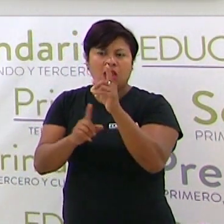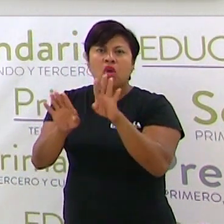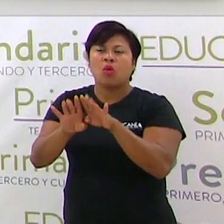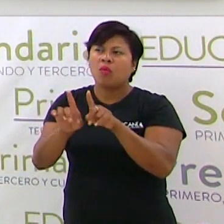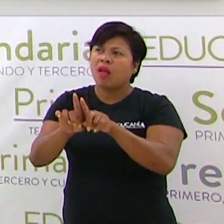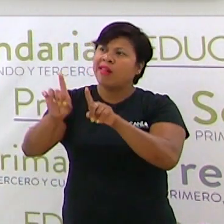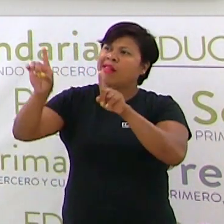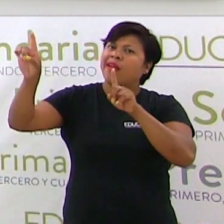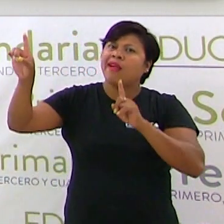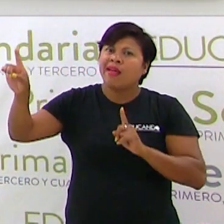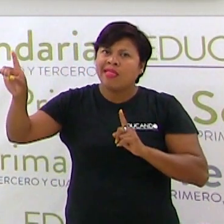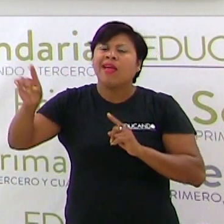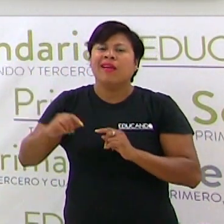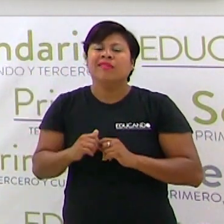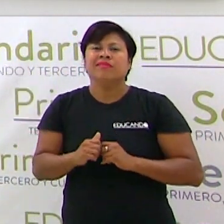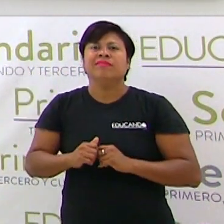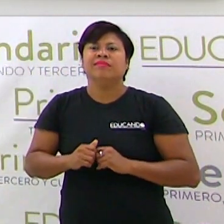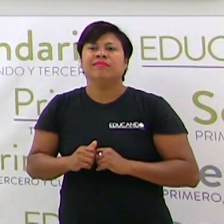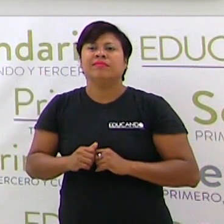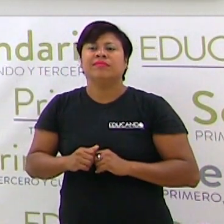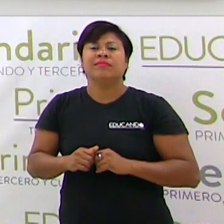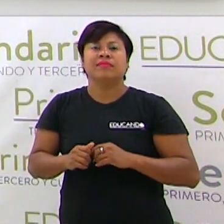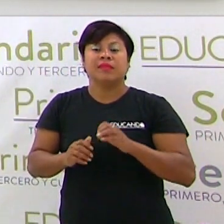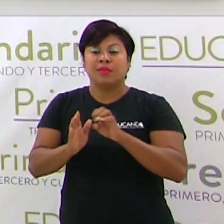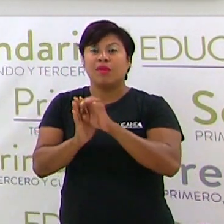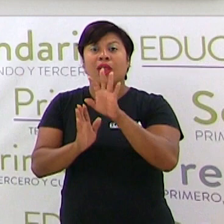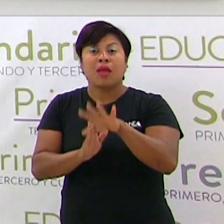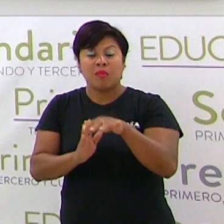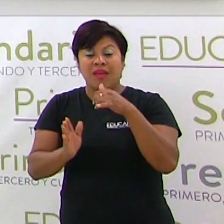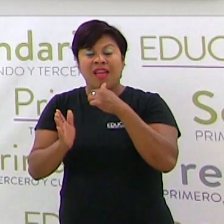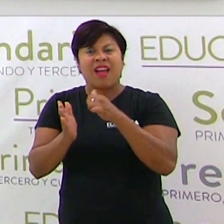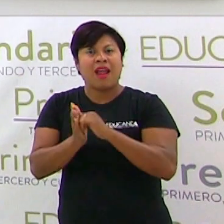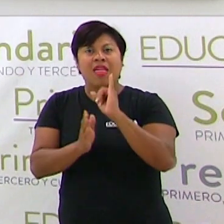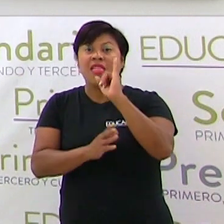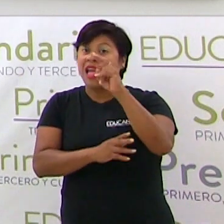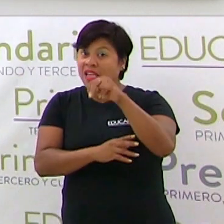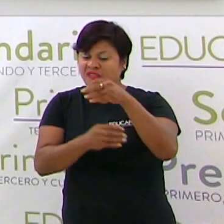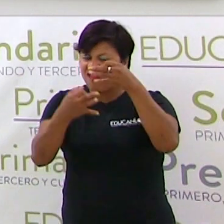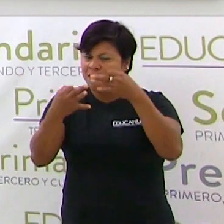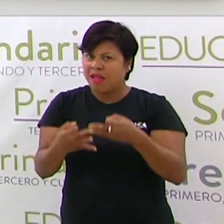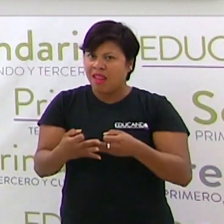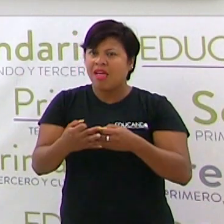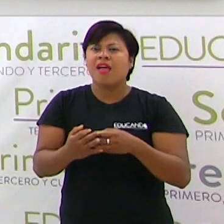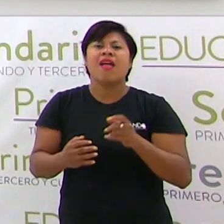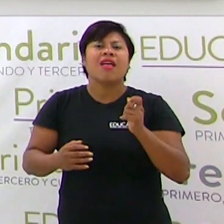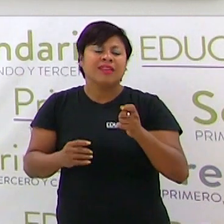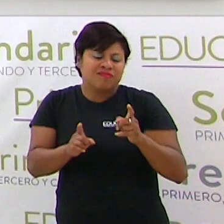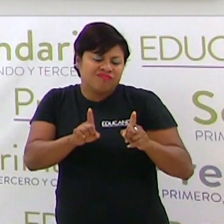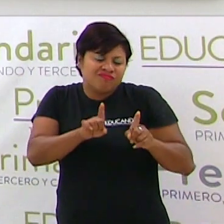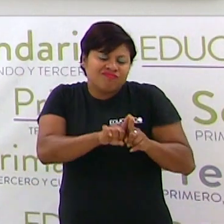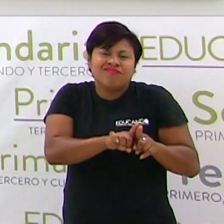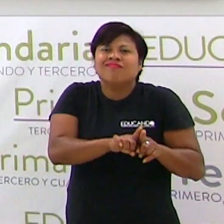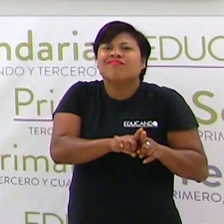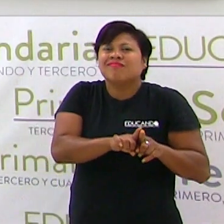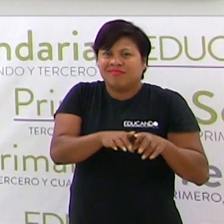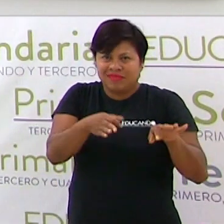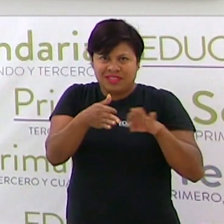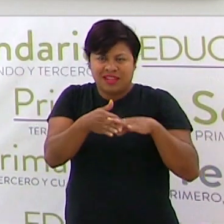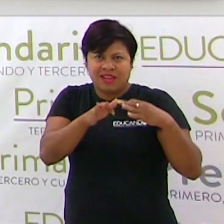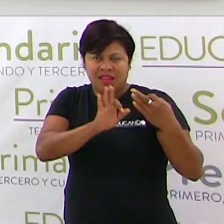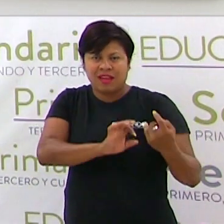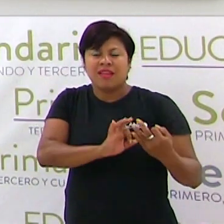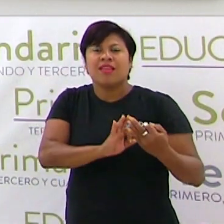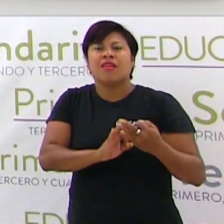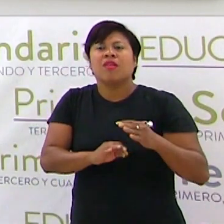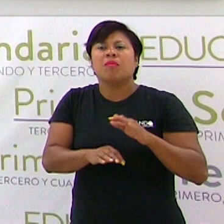alejada, distante. En cambio, en la carta informal, la relación es cercana, ¿verdad? Porque ¿a quién le escribimos